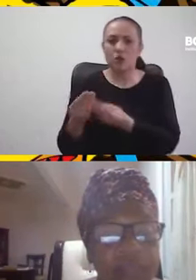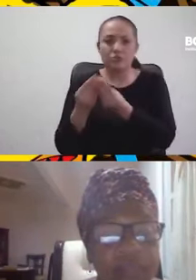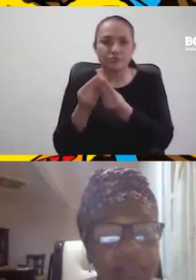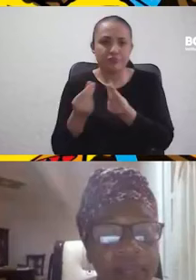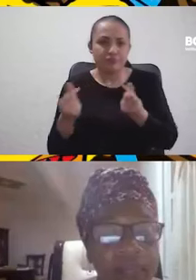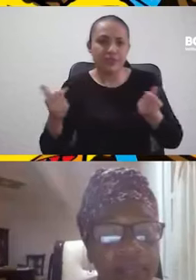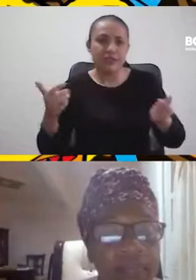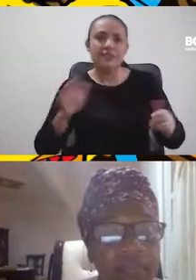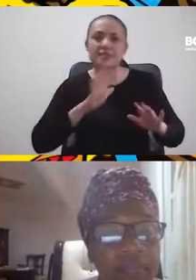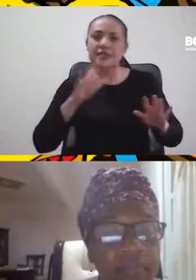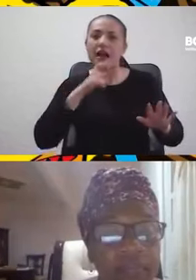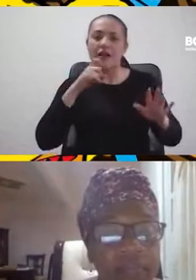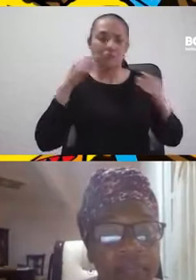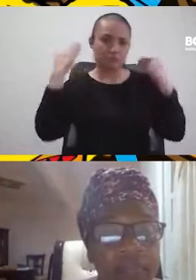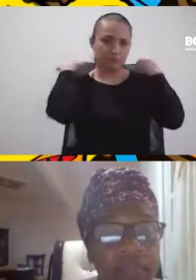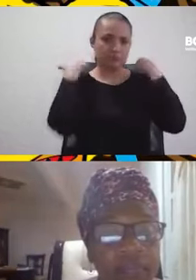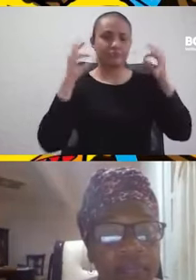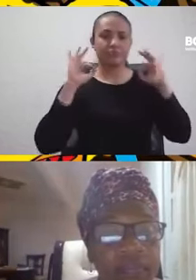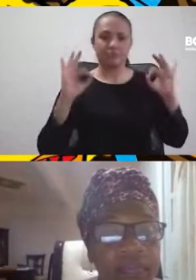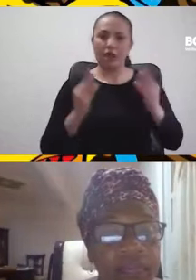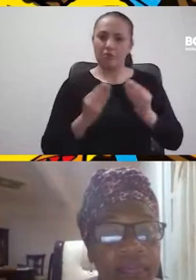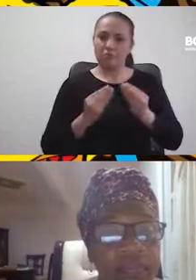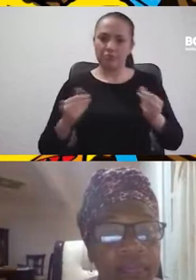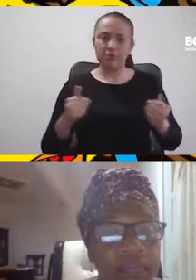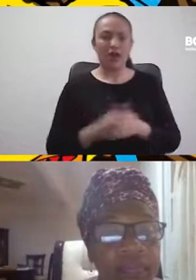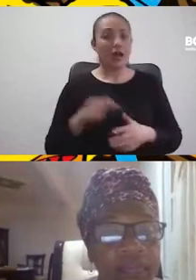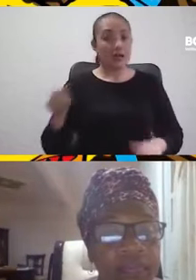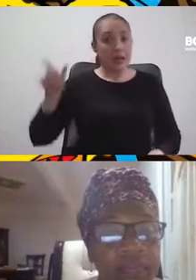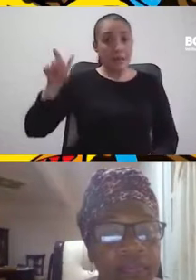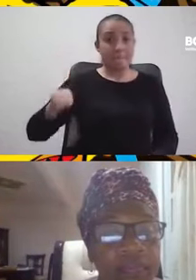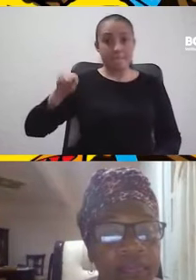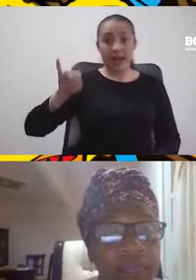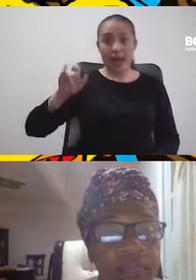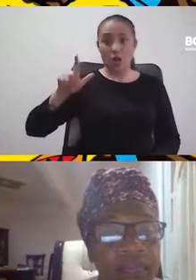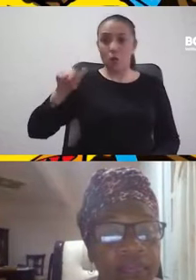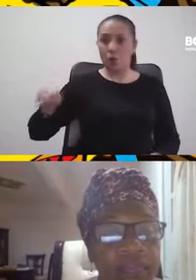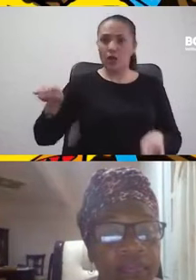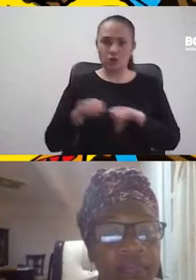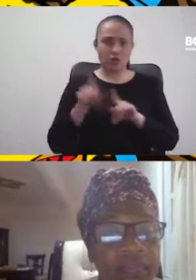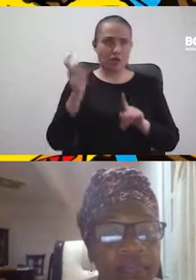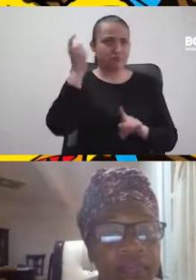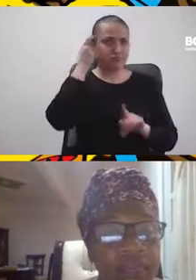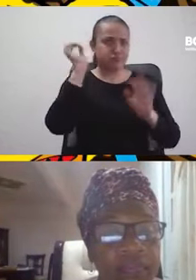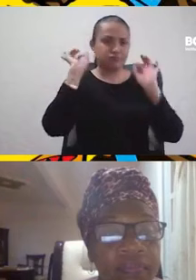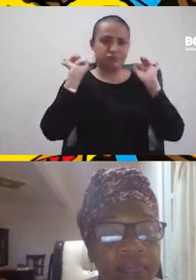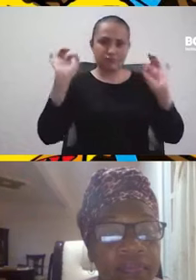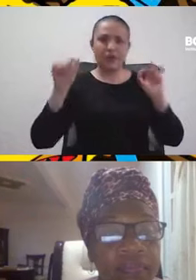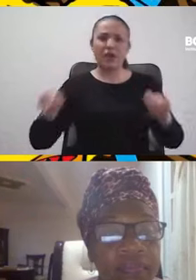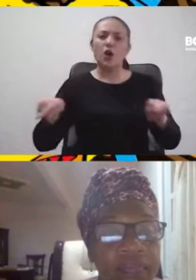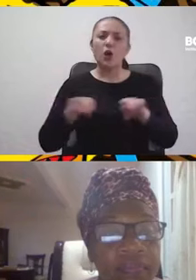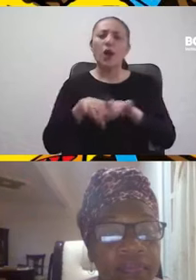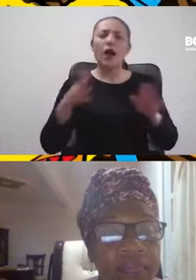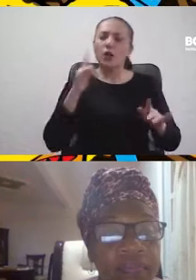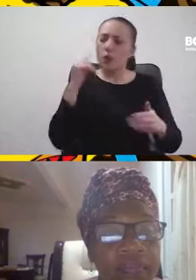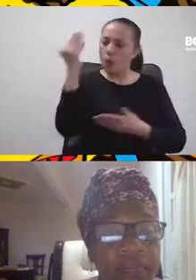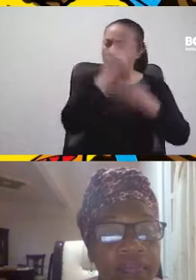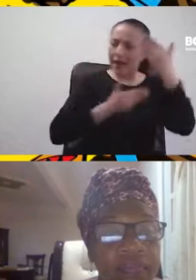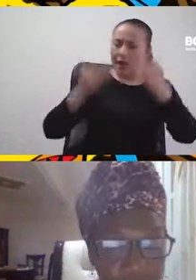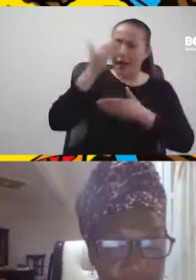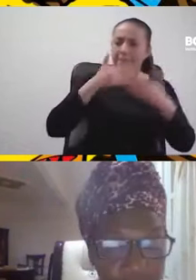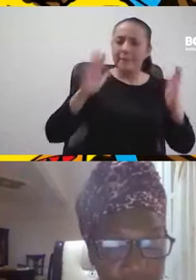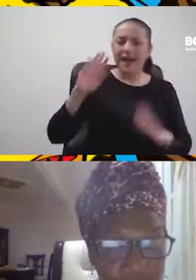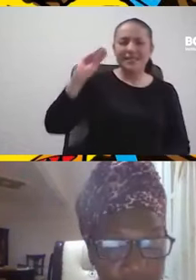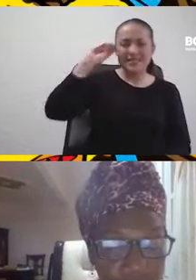era brillante. Cuando tú analizas desde un punto de vista semiótico, si se quiere, cuando tú analizas el